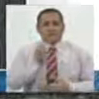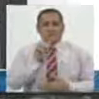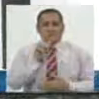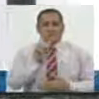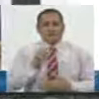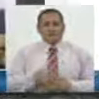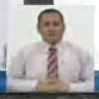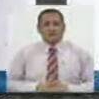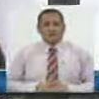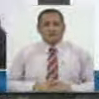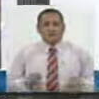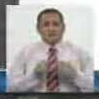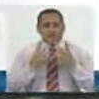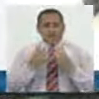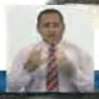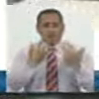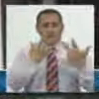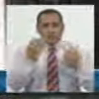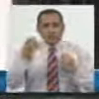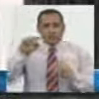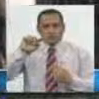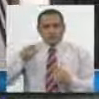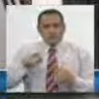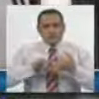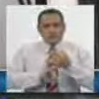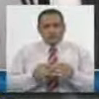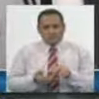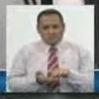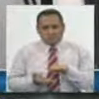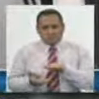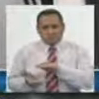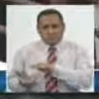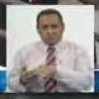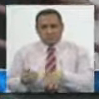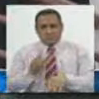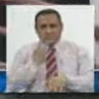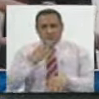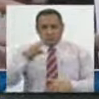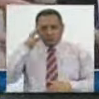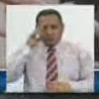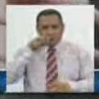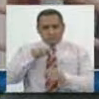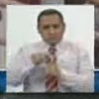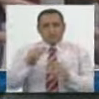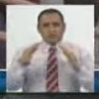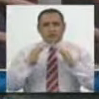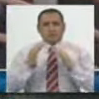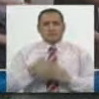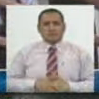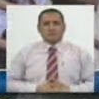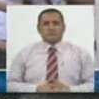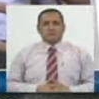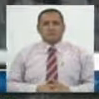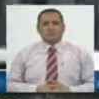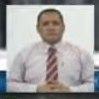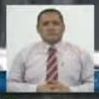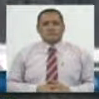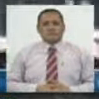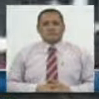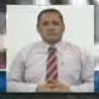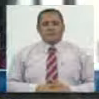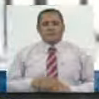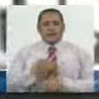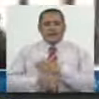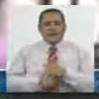kilos, además de cerca de 800,000 soles en efectivo, fue lo que encontró la policía en su domicilio. En